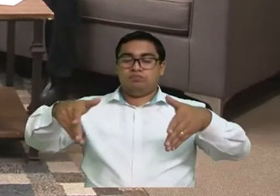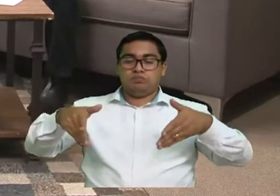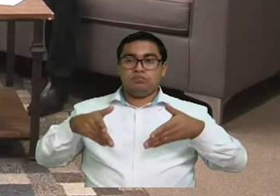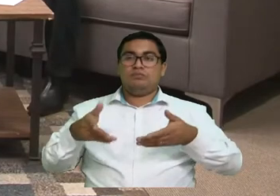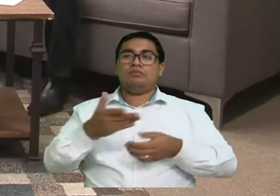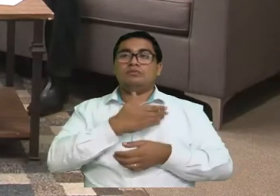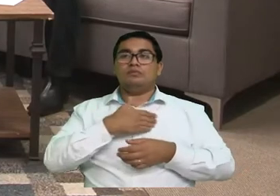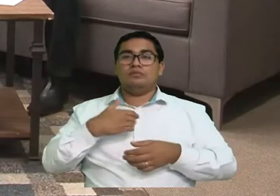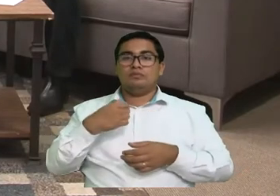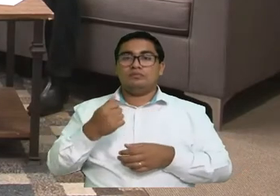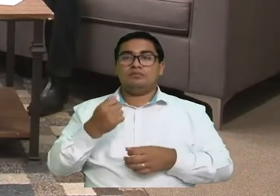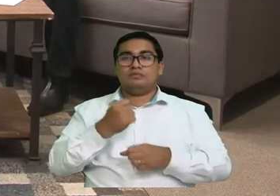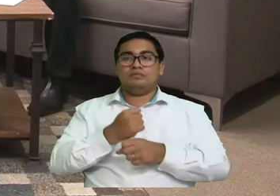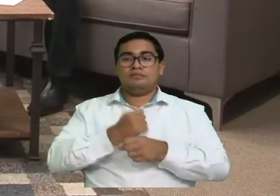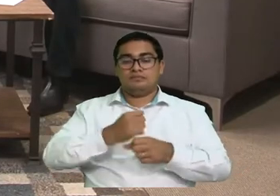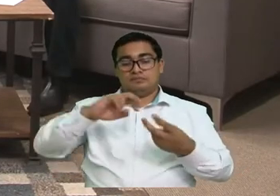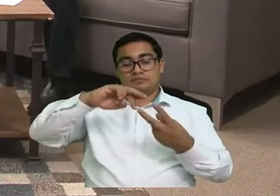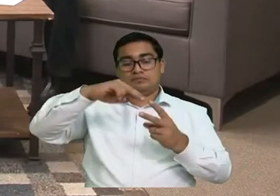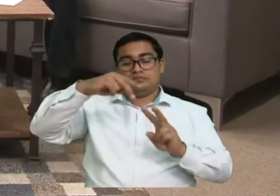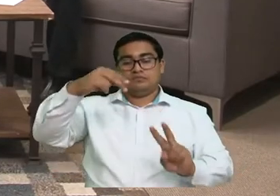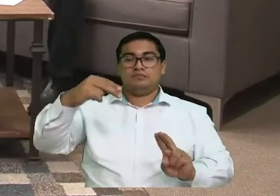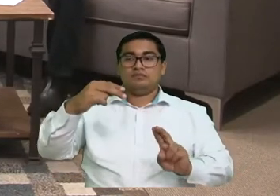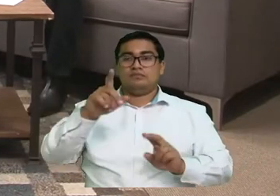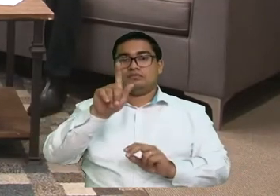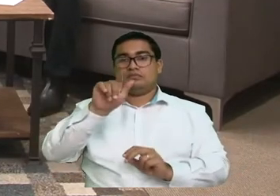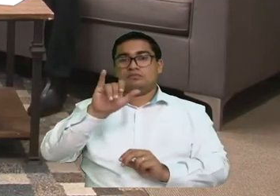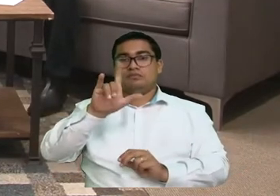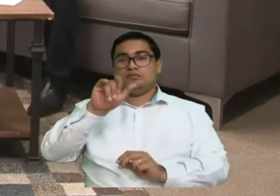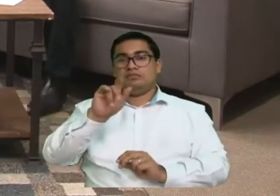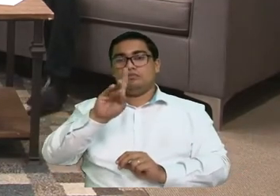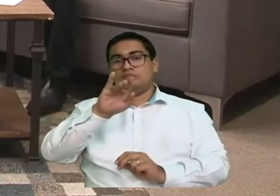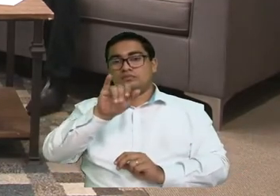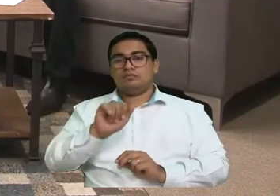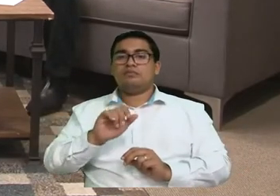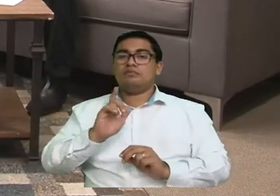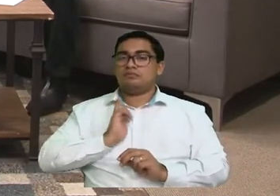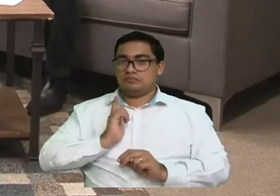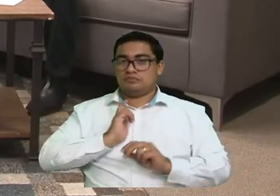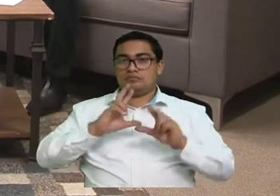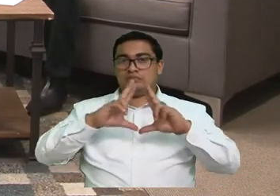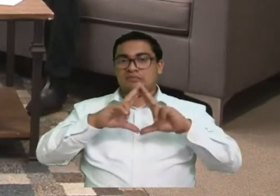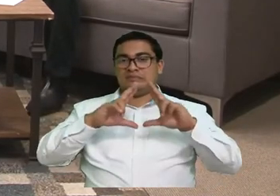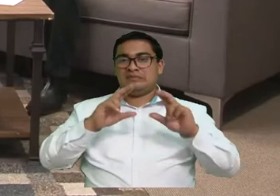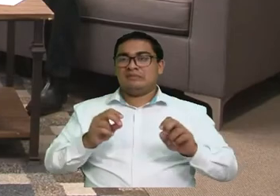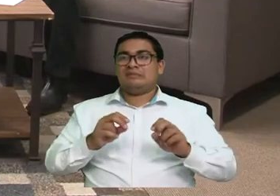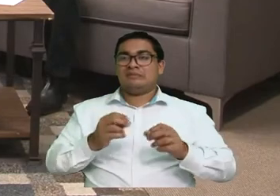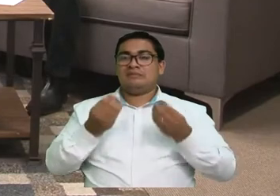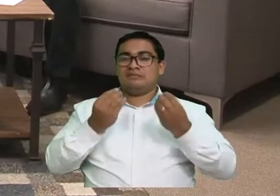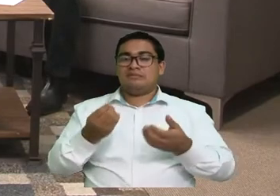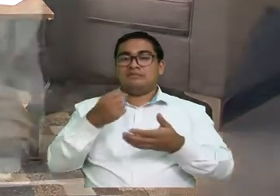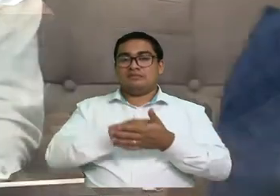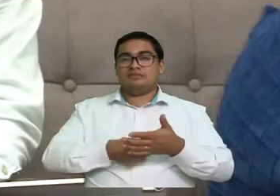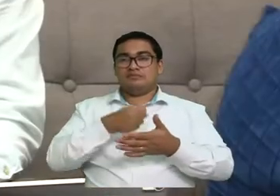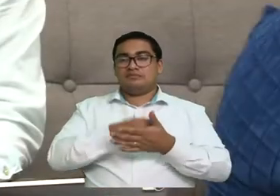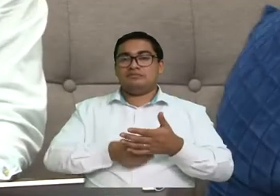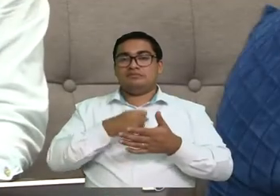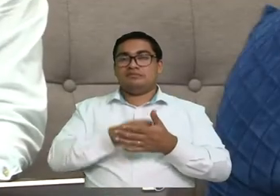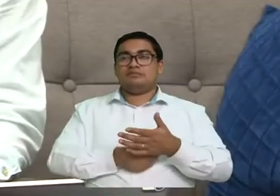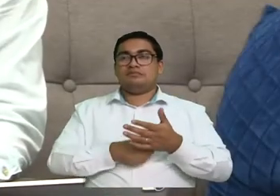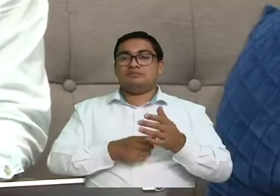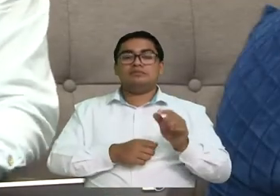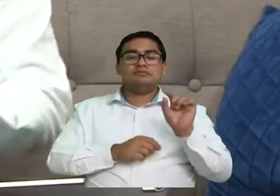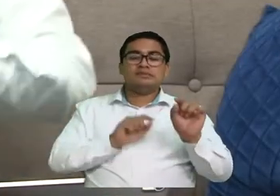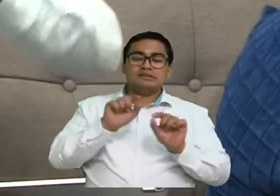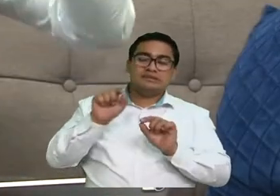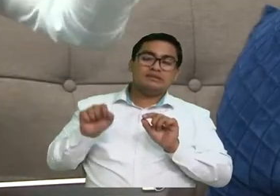línea genética de la tilapia que tenemos aquí. Había muchos esfuerzos de manera